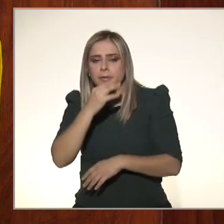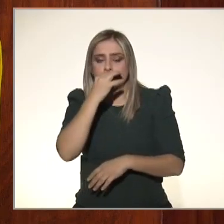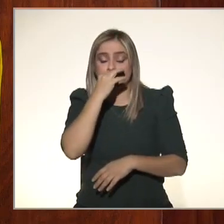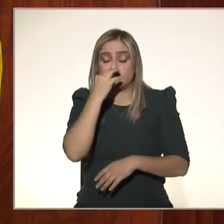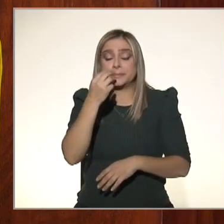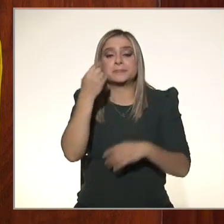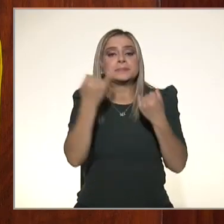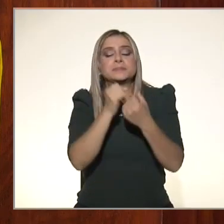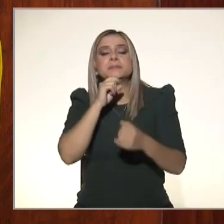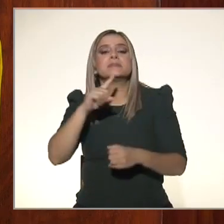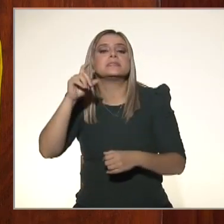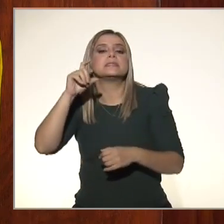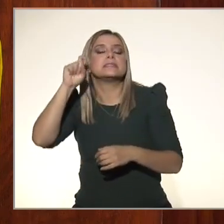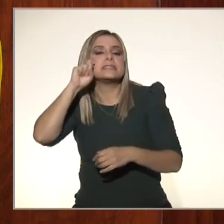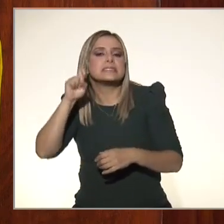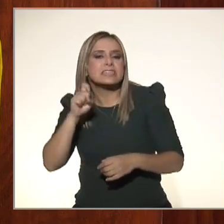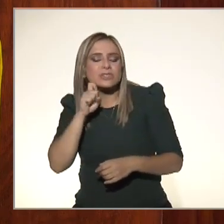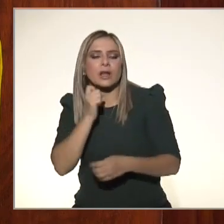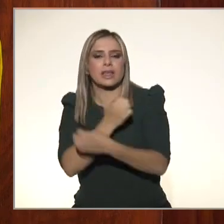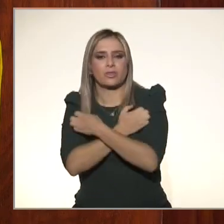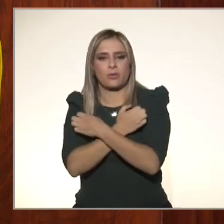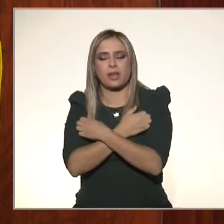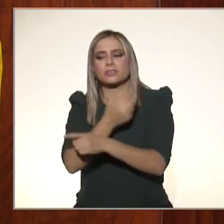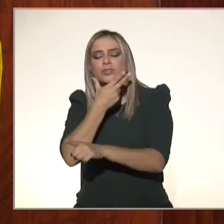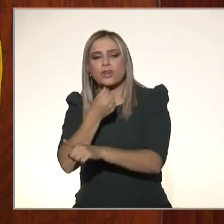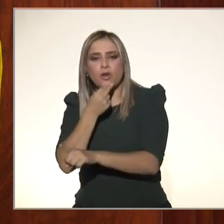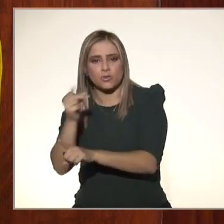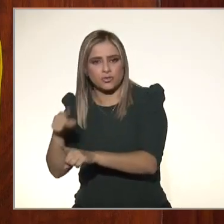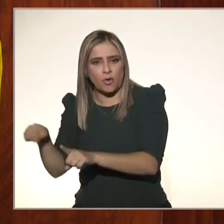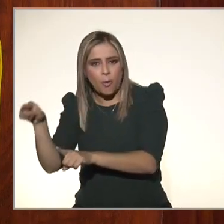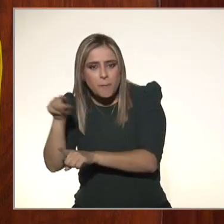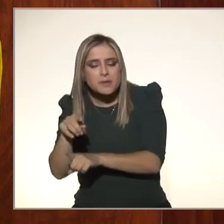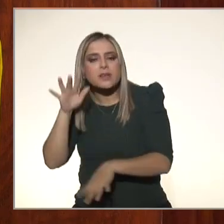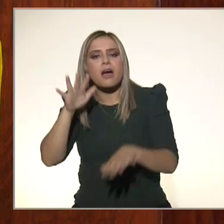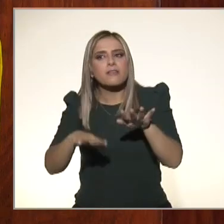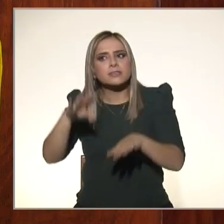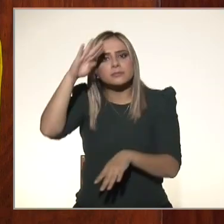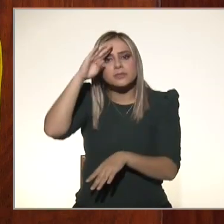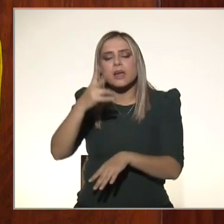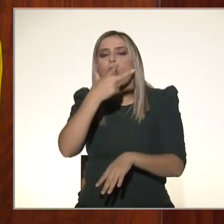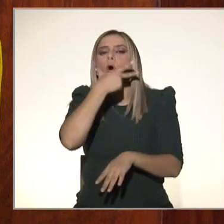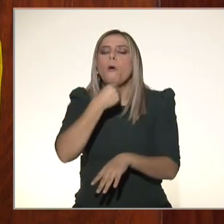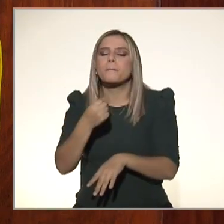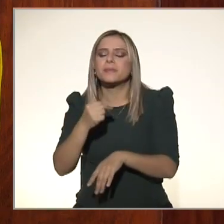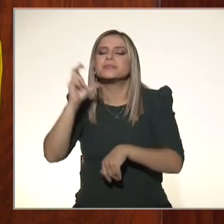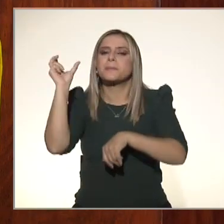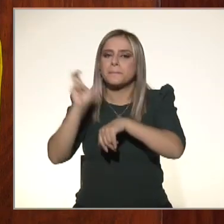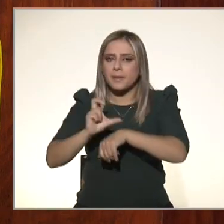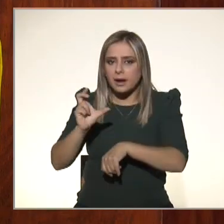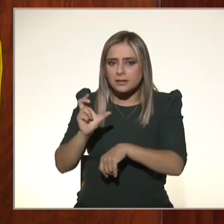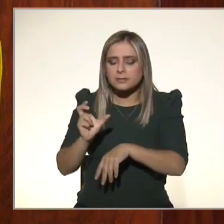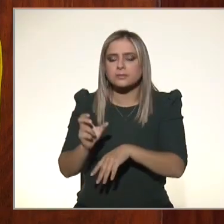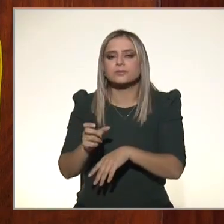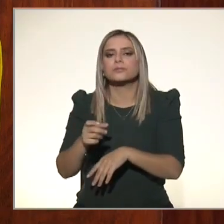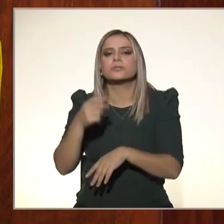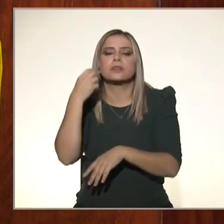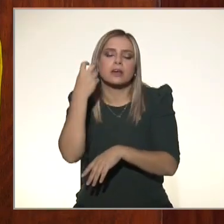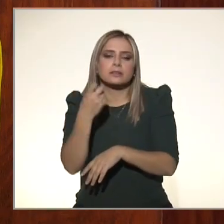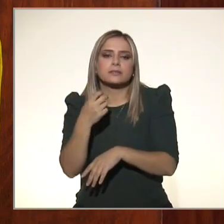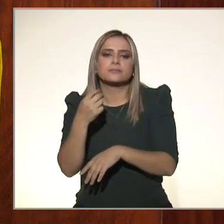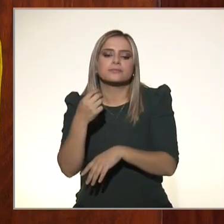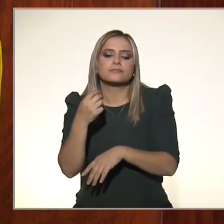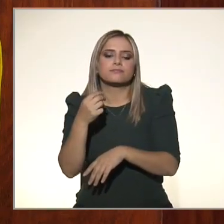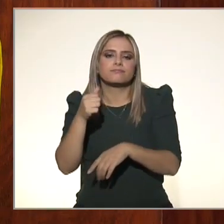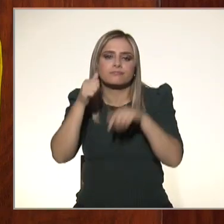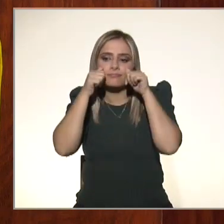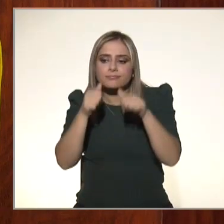salud sexual y reproductiva de hombres, generalmente estamos pensando también en hombres heterosexuales. Y eso también implica un sesgo en la mirada de la atención a